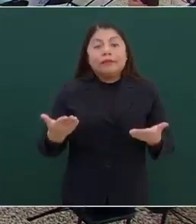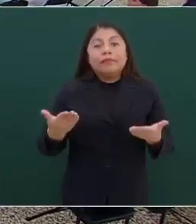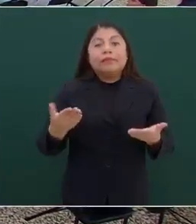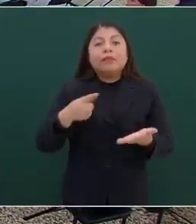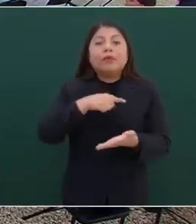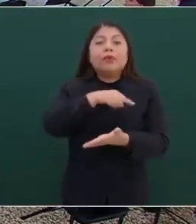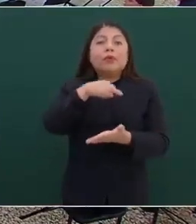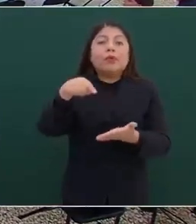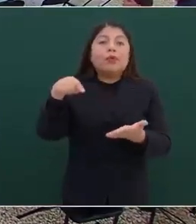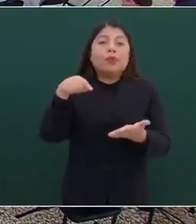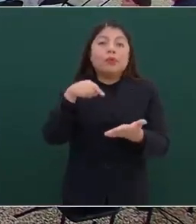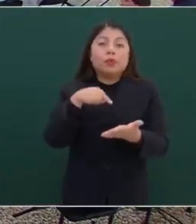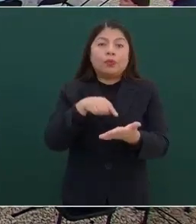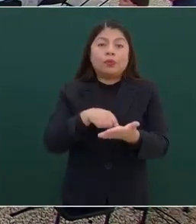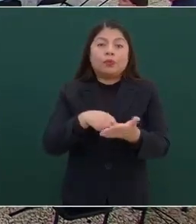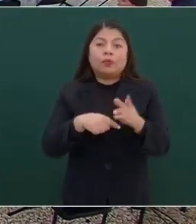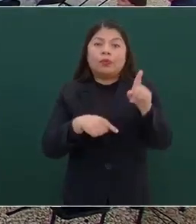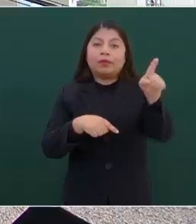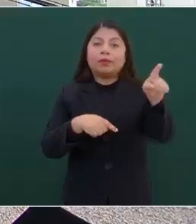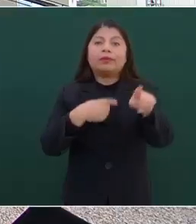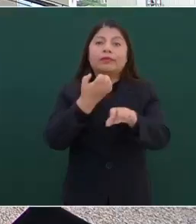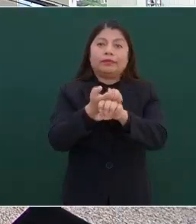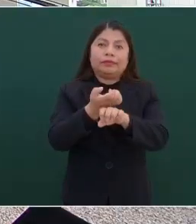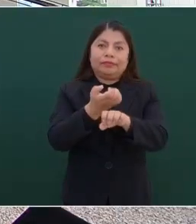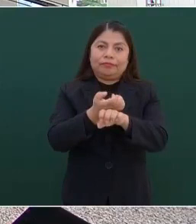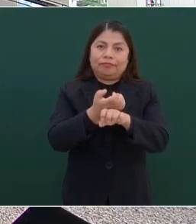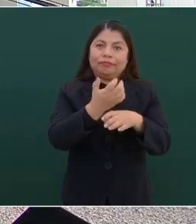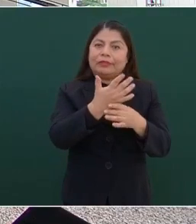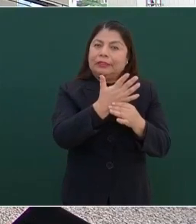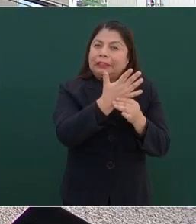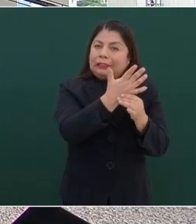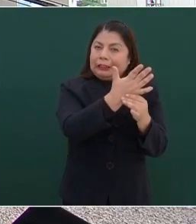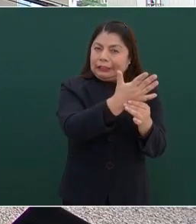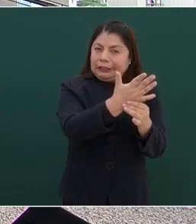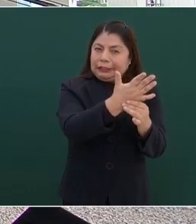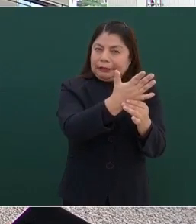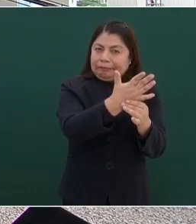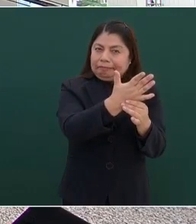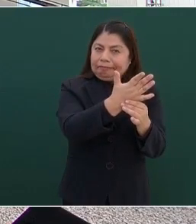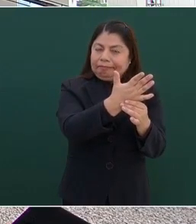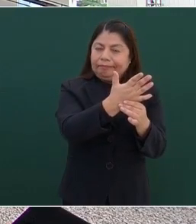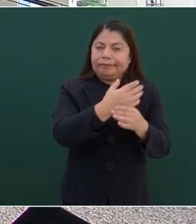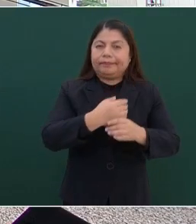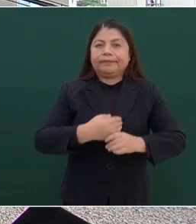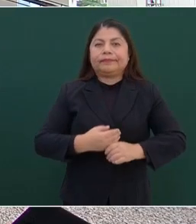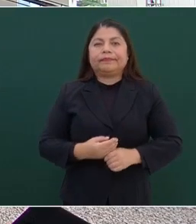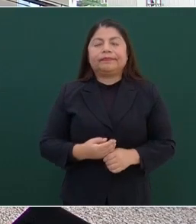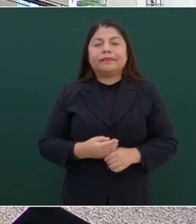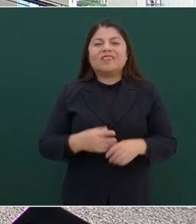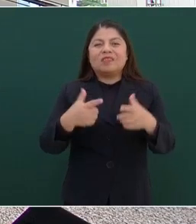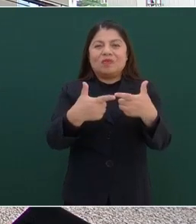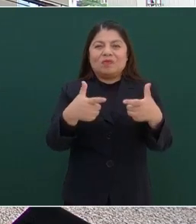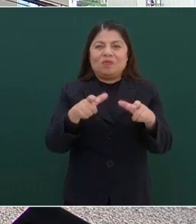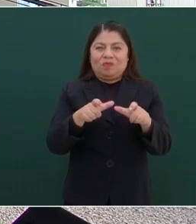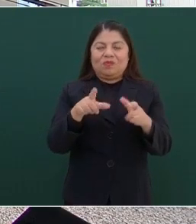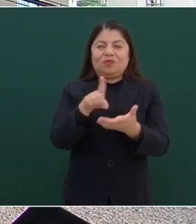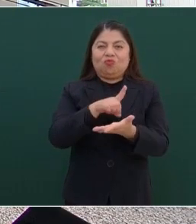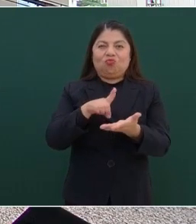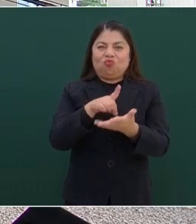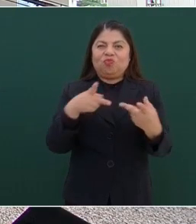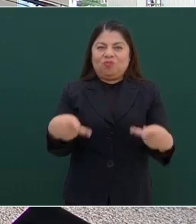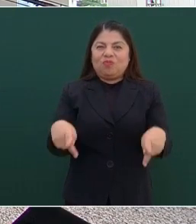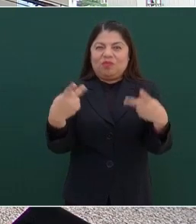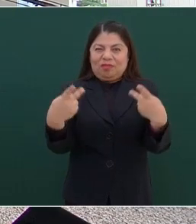el gobierno de Estados Unidos calificaba como propaganda el hecho de que el mismo cártel estuviera